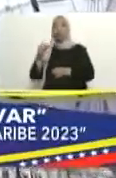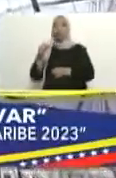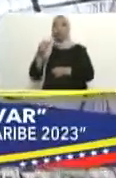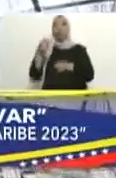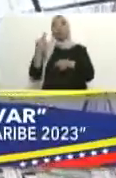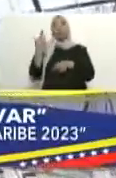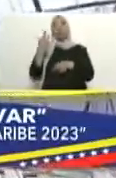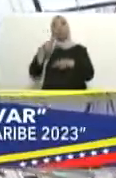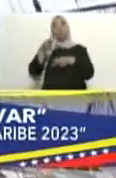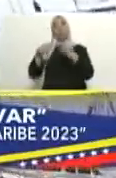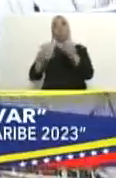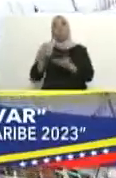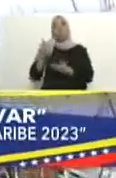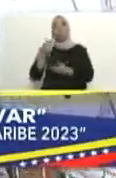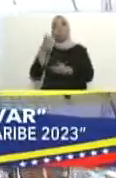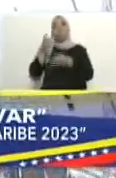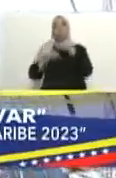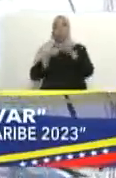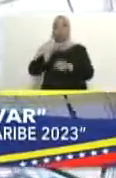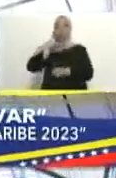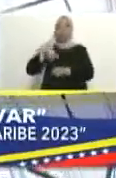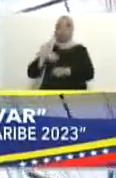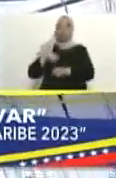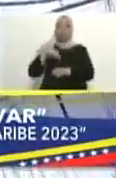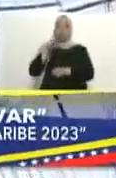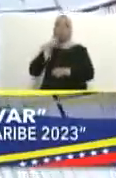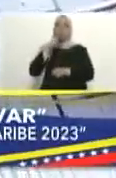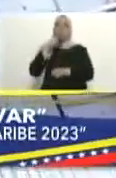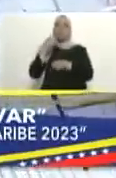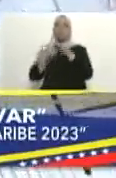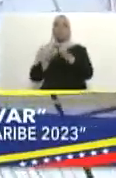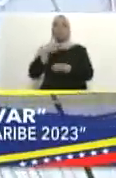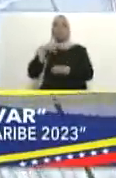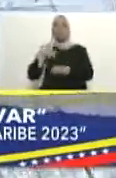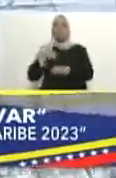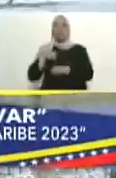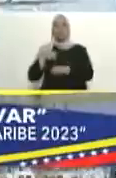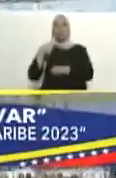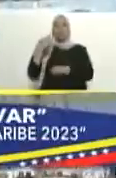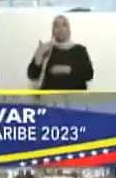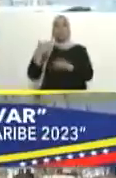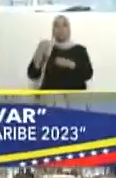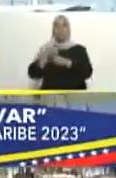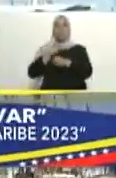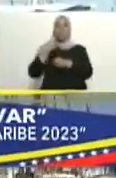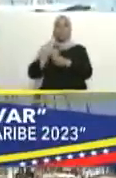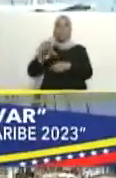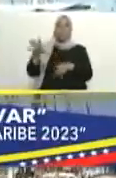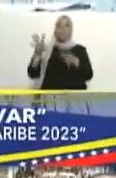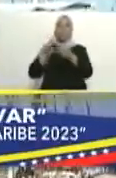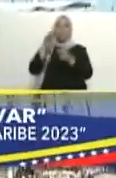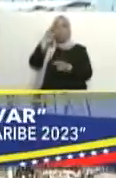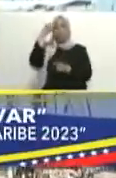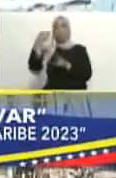en su pico una cinta o listel de oro, conteniendo esta leyenda de sable, patria y